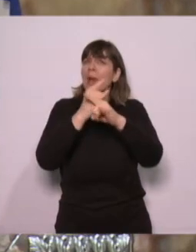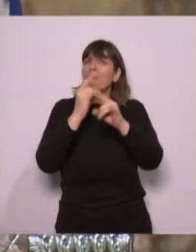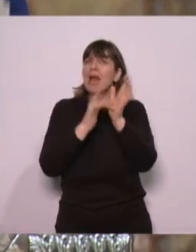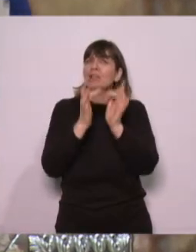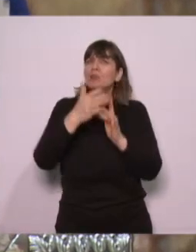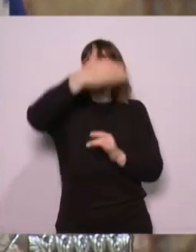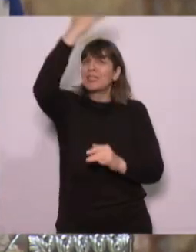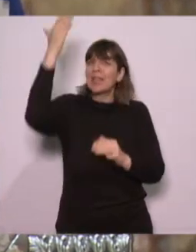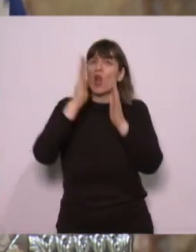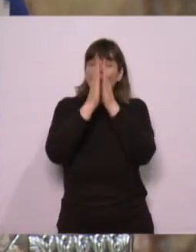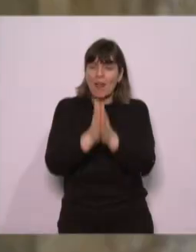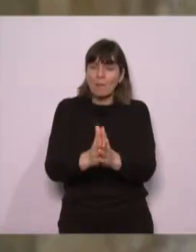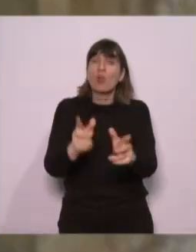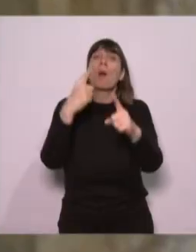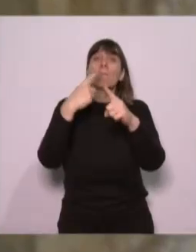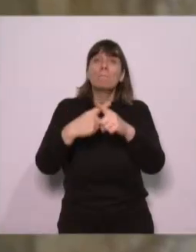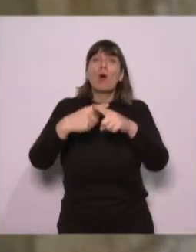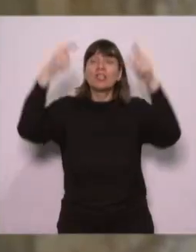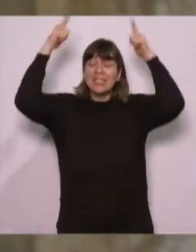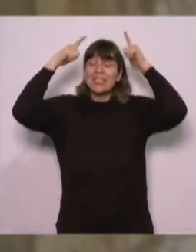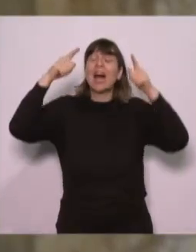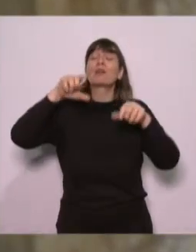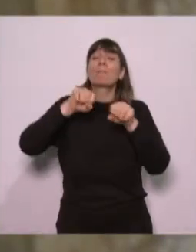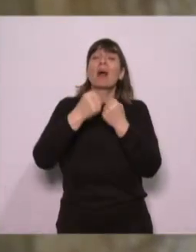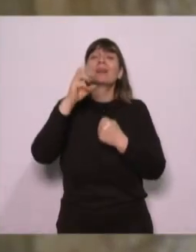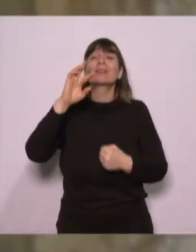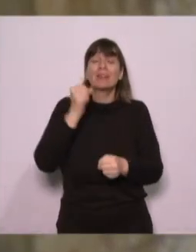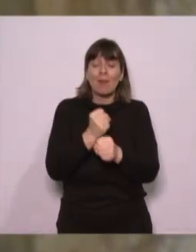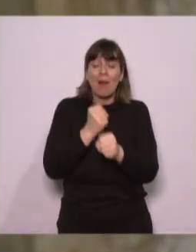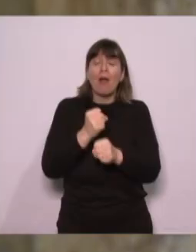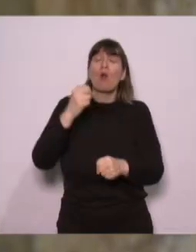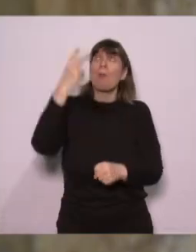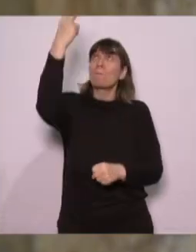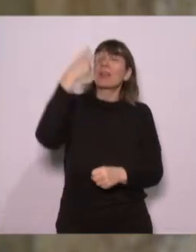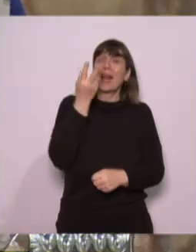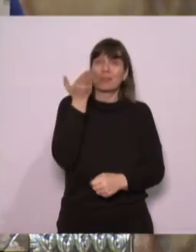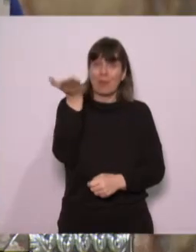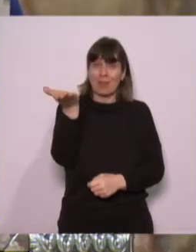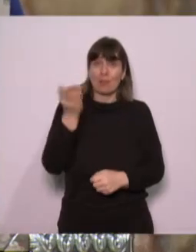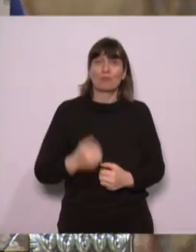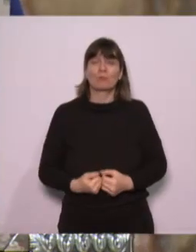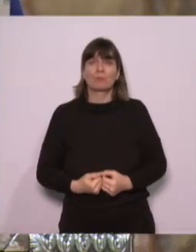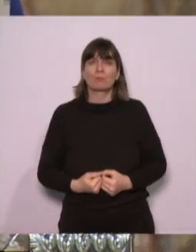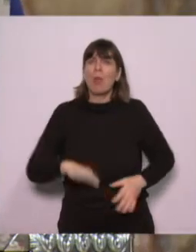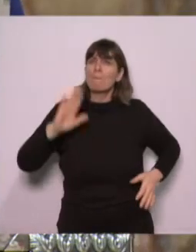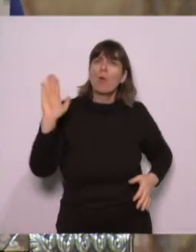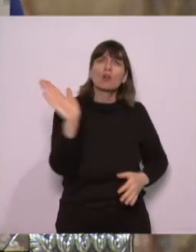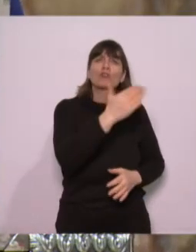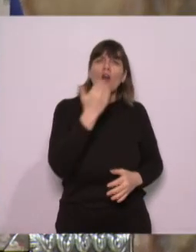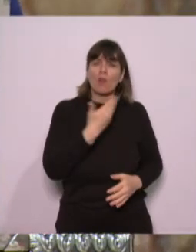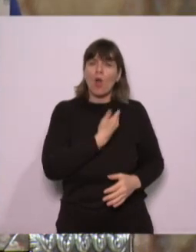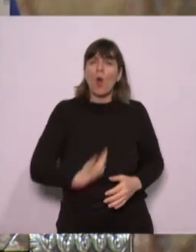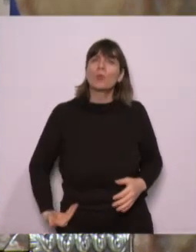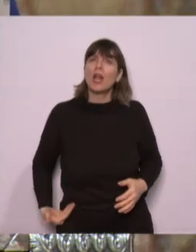al cielo. Oremos. Por San Cayetano, escúchanos, Señor. Por todos los gobiernos